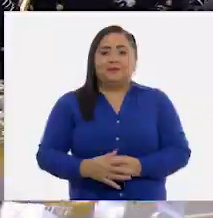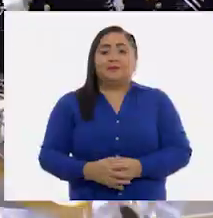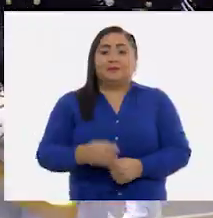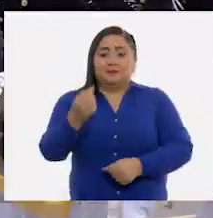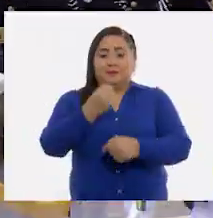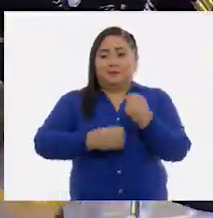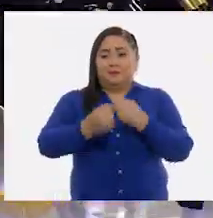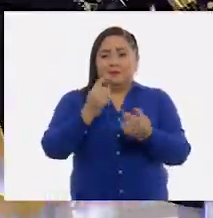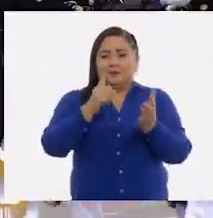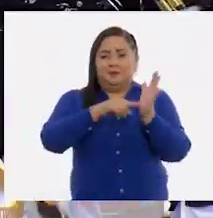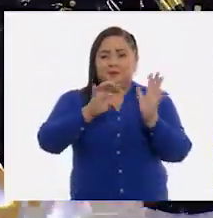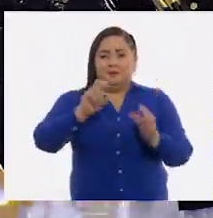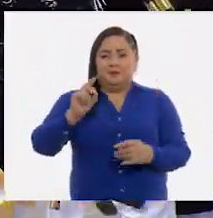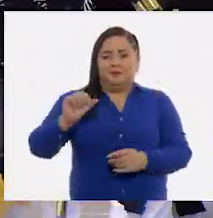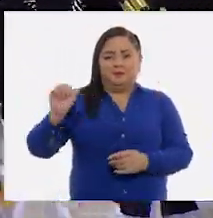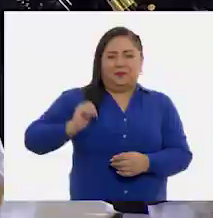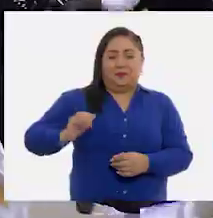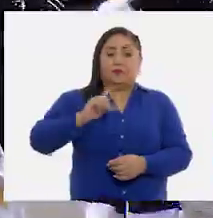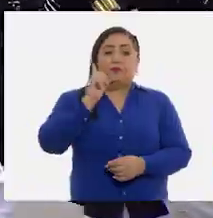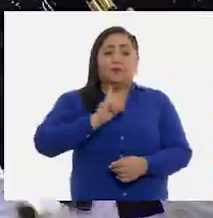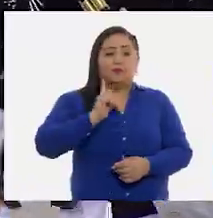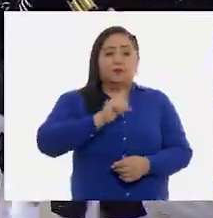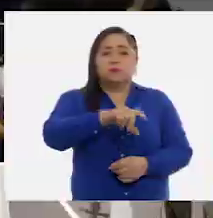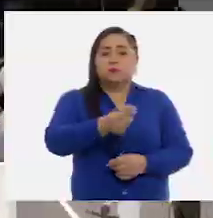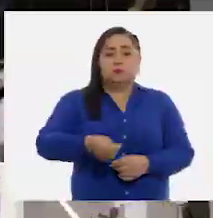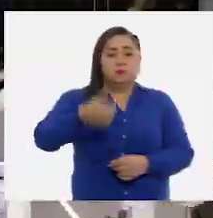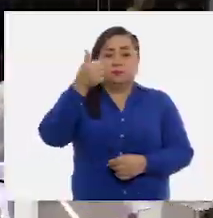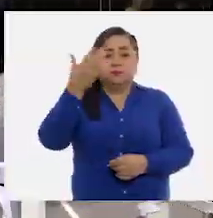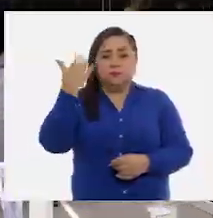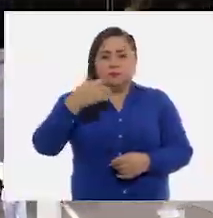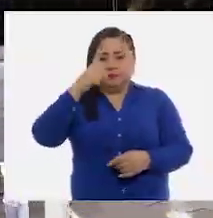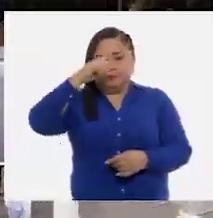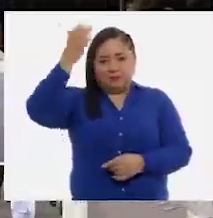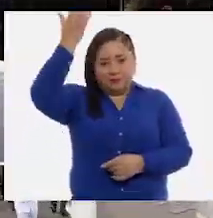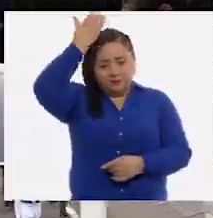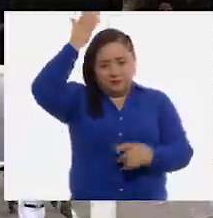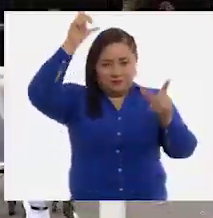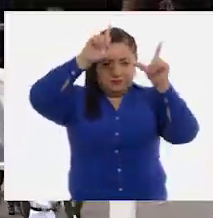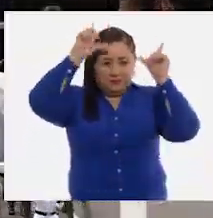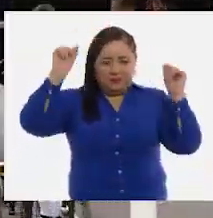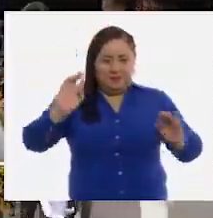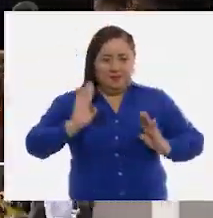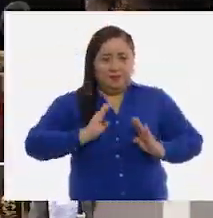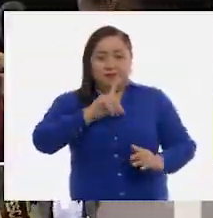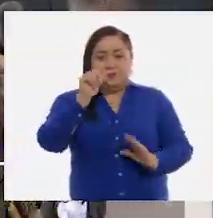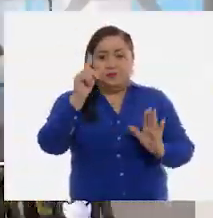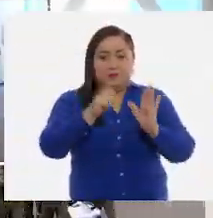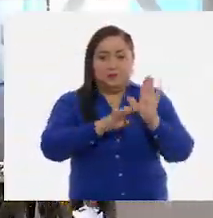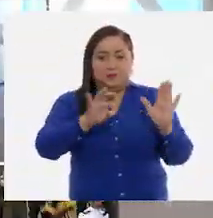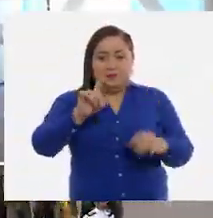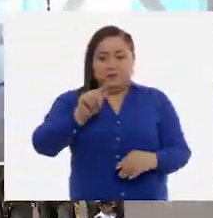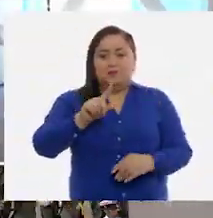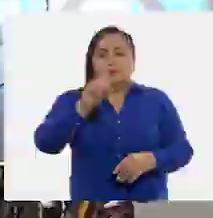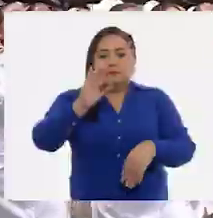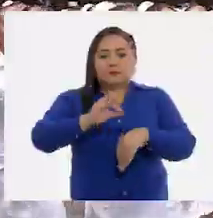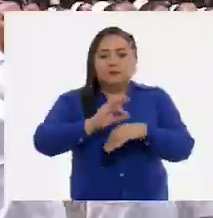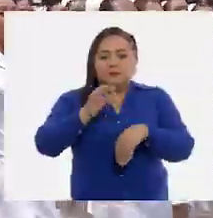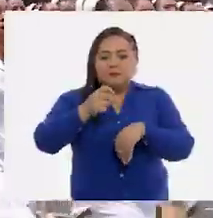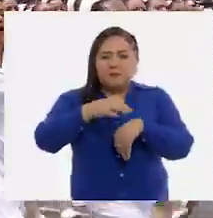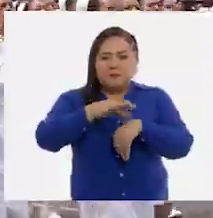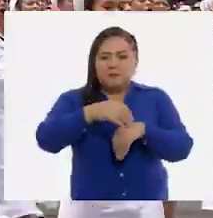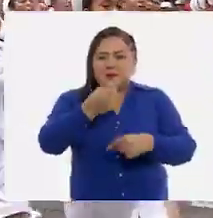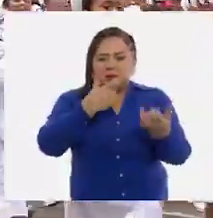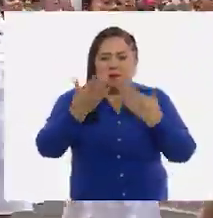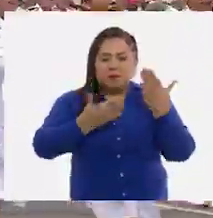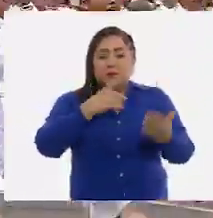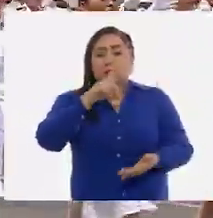los años 30 del siglo pasado, las mujeres se sumaron primero a la enfermería militar, en los 70 a la medicina. Desde